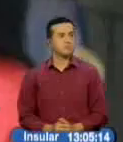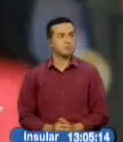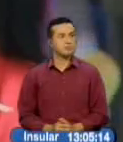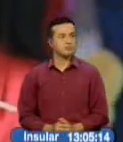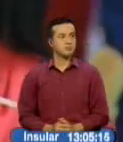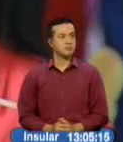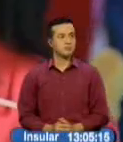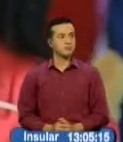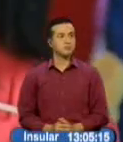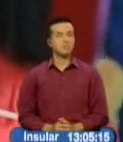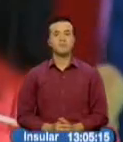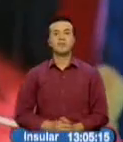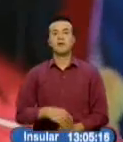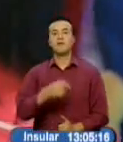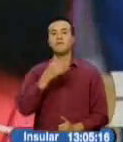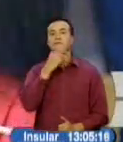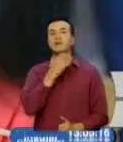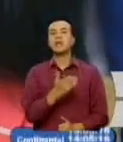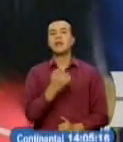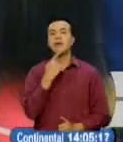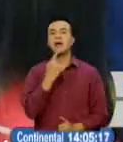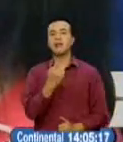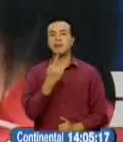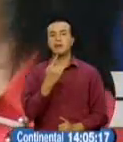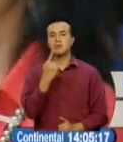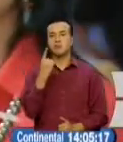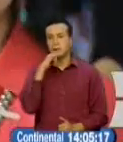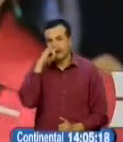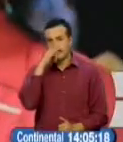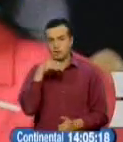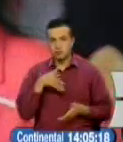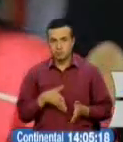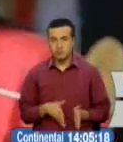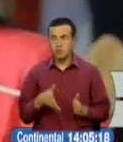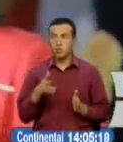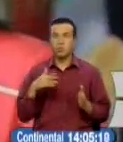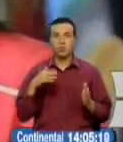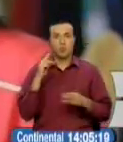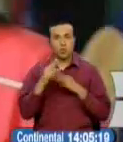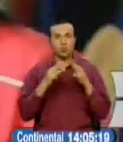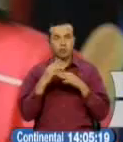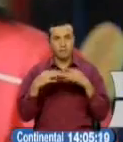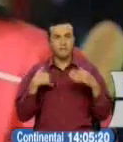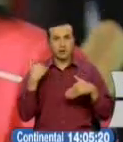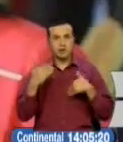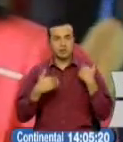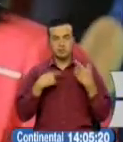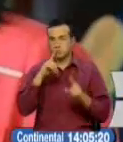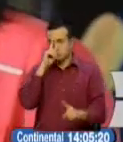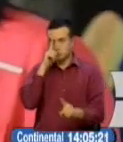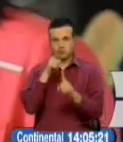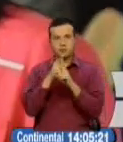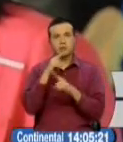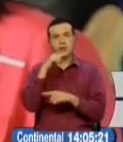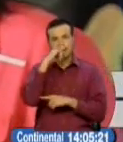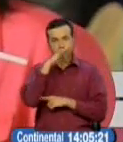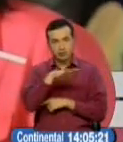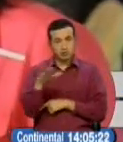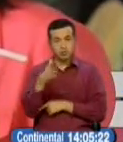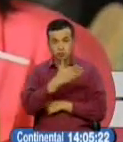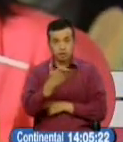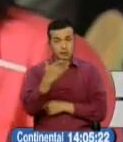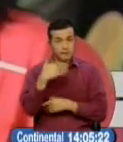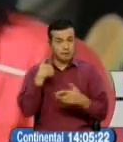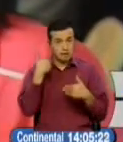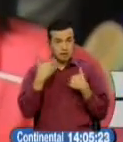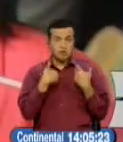Fidel decía que los niños vienen al mundo para ser felices, y ese es el propósito. Sean felices, niños.